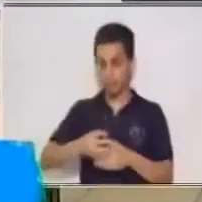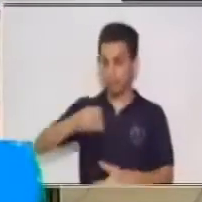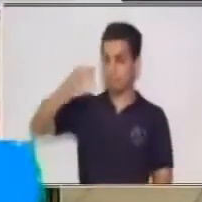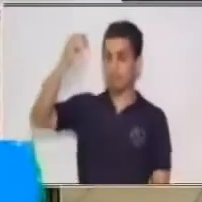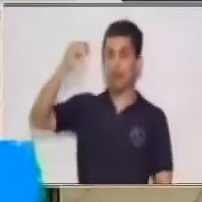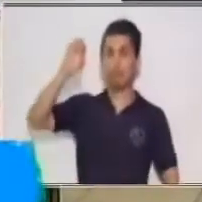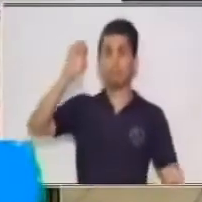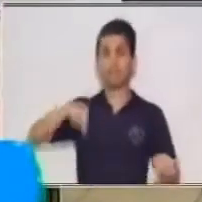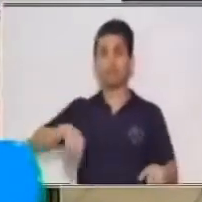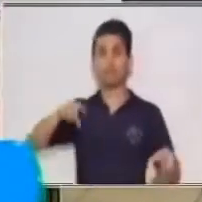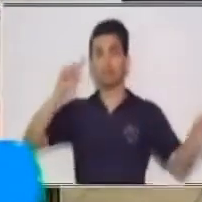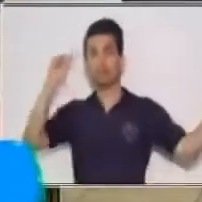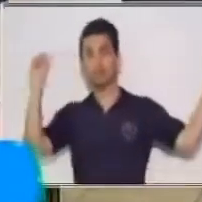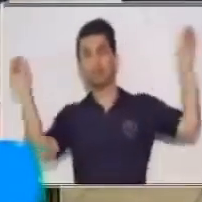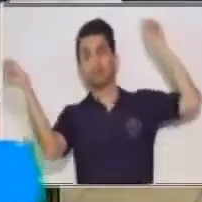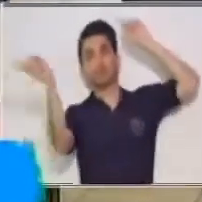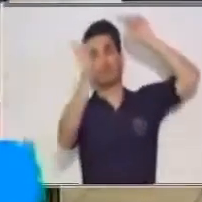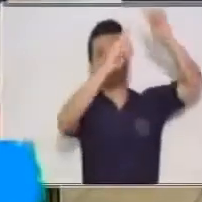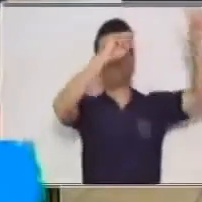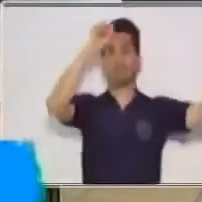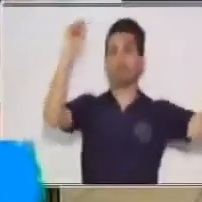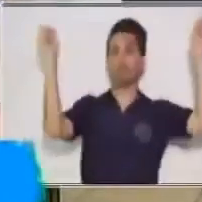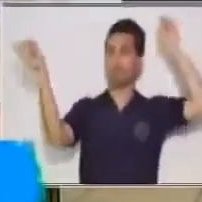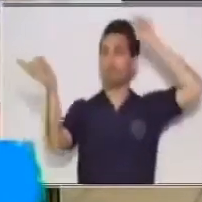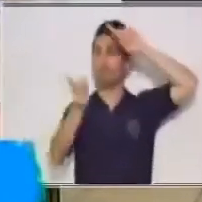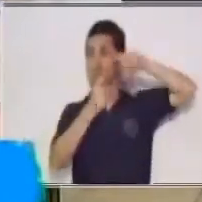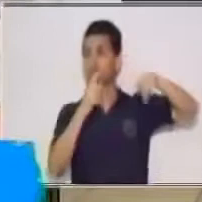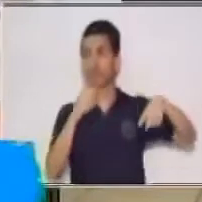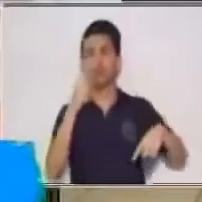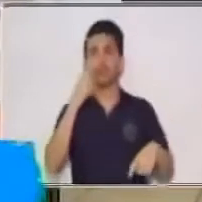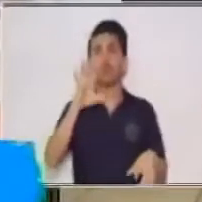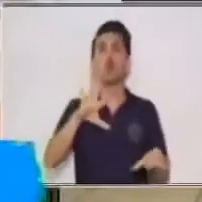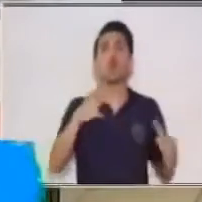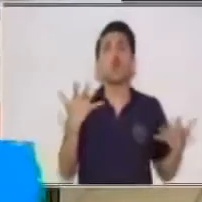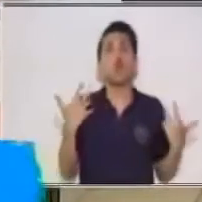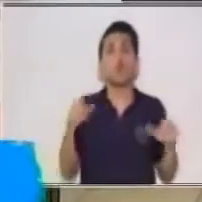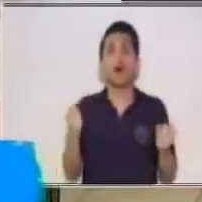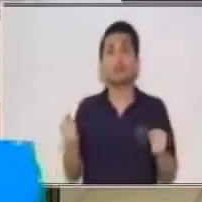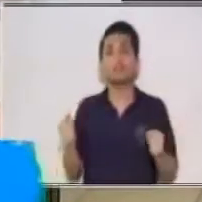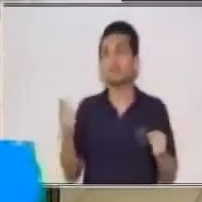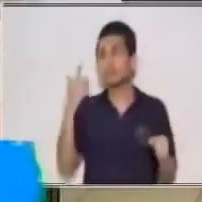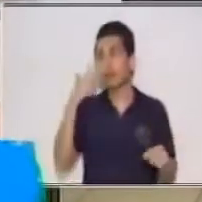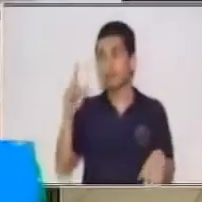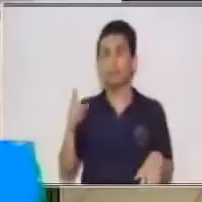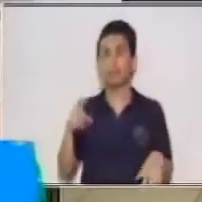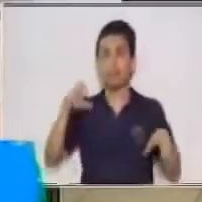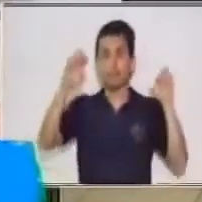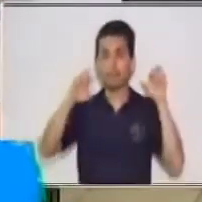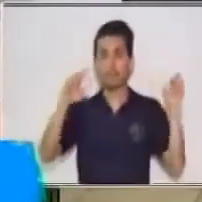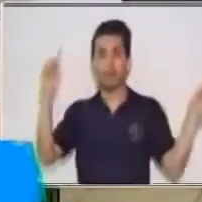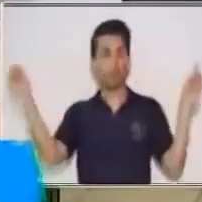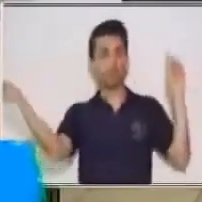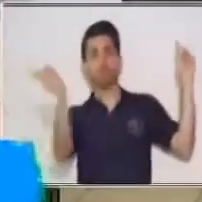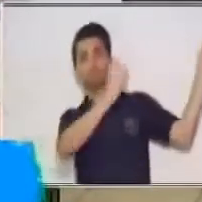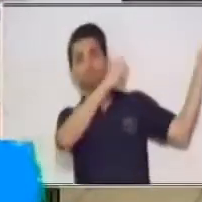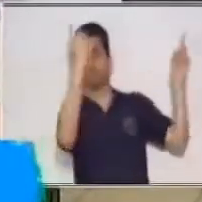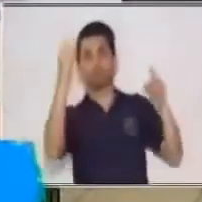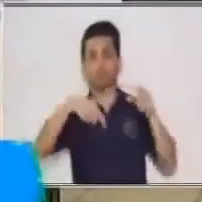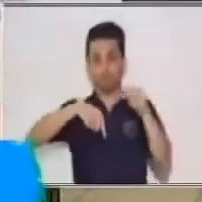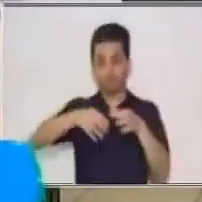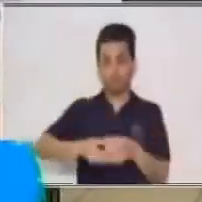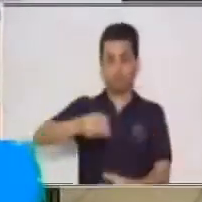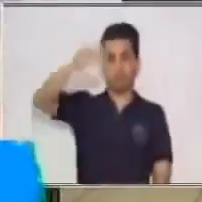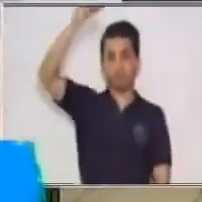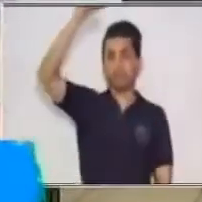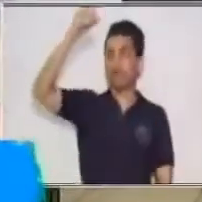situarlo y colocarlo en un lugar en el que no vayan a lastimar a todas las personas que están alrededor, donde no ocurra un peligro? Estas personas también